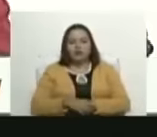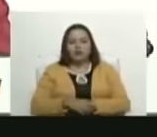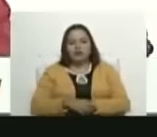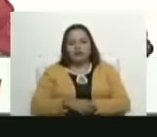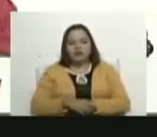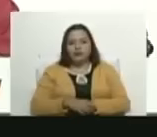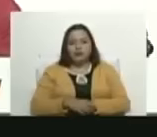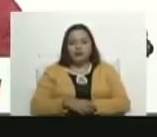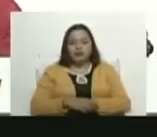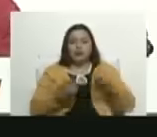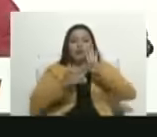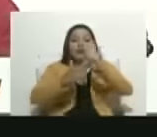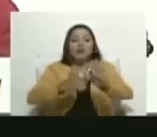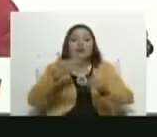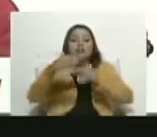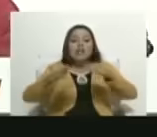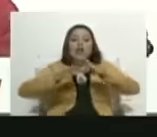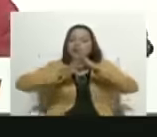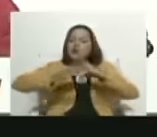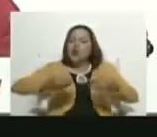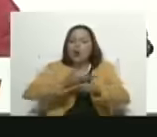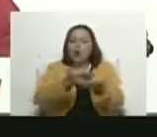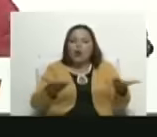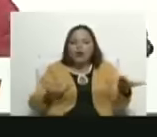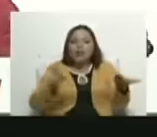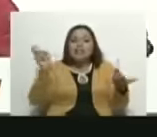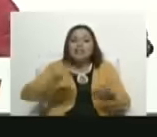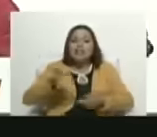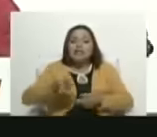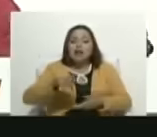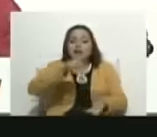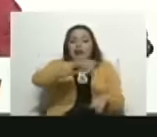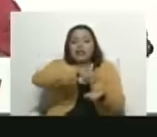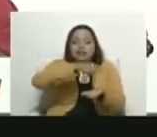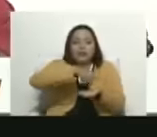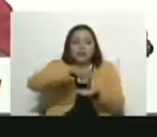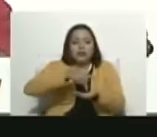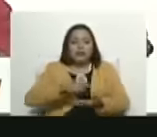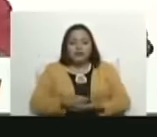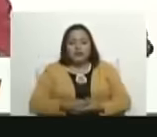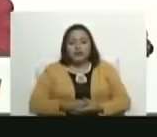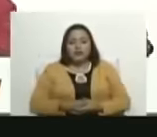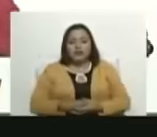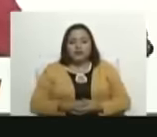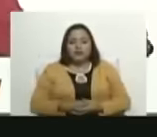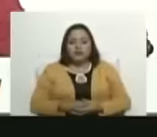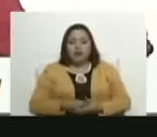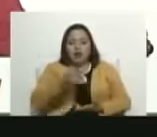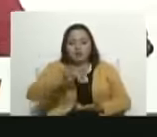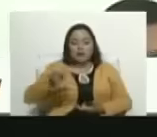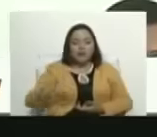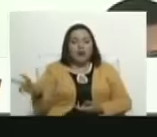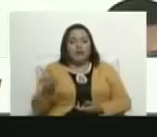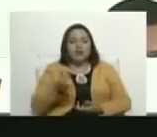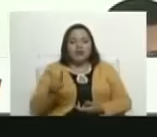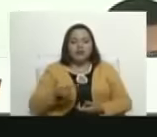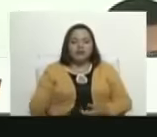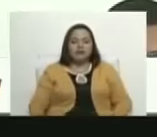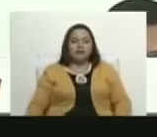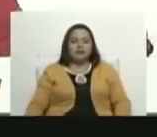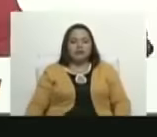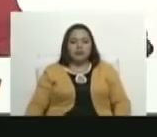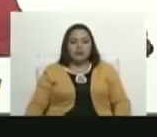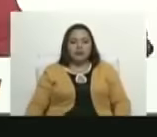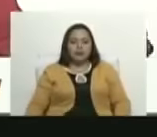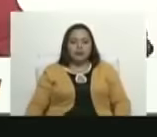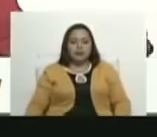Para enviar un mensaje a todos y a todas de la necesaria participación de los venezolanos. El mensaje